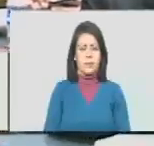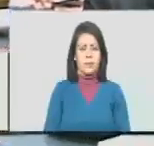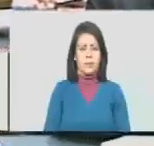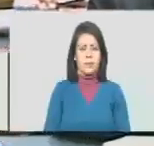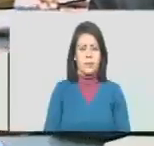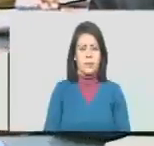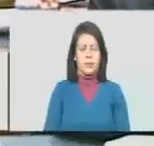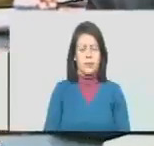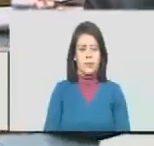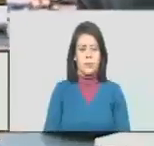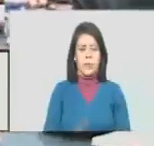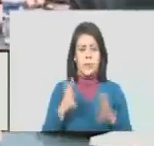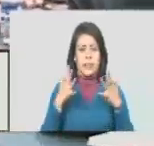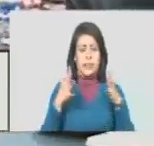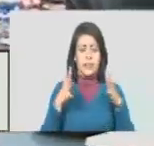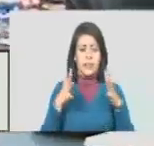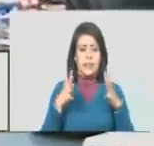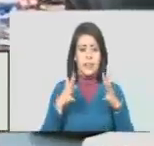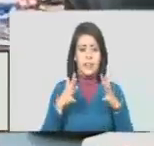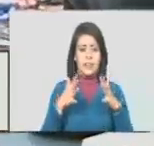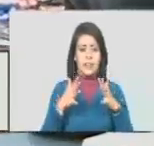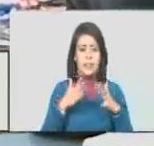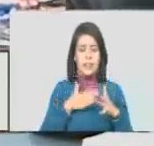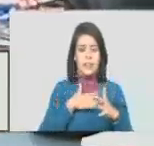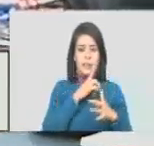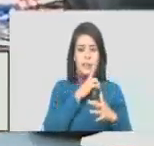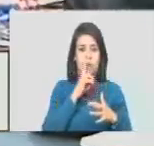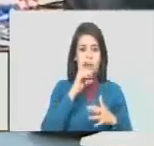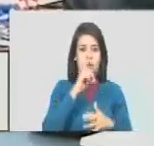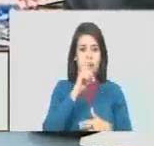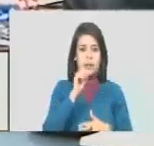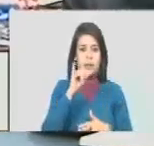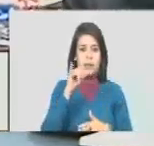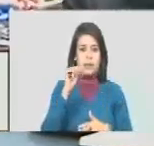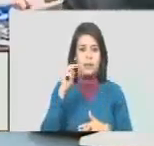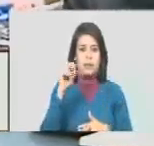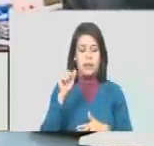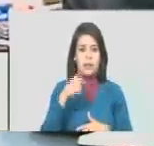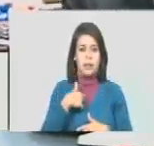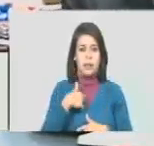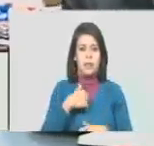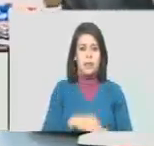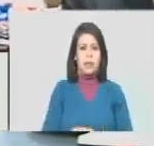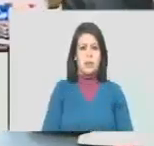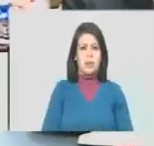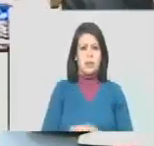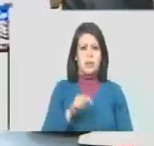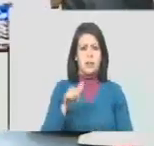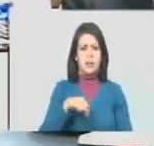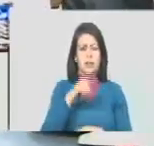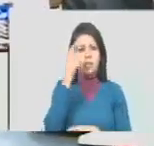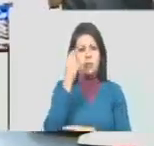Estoy nerviosa. Mi nombre es Dayana Lapenta, soy diputada del Estado